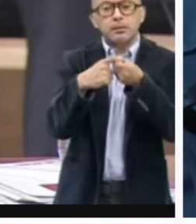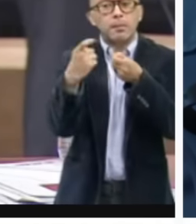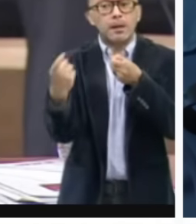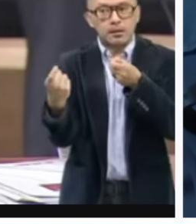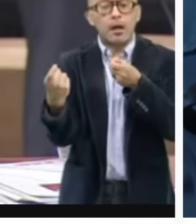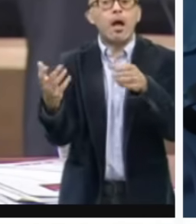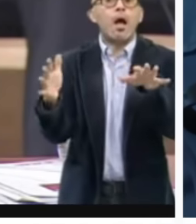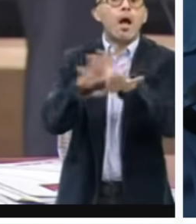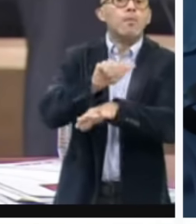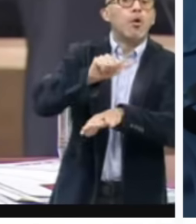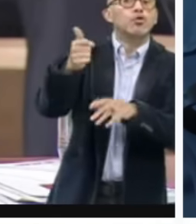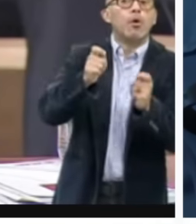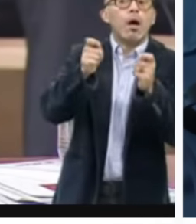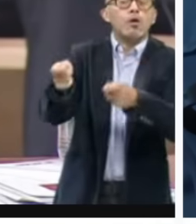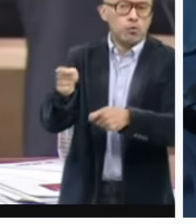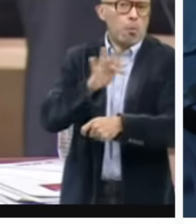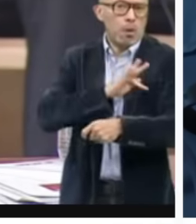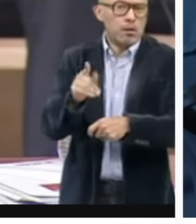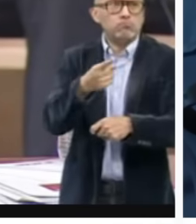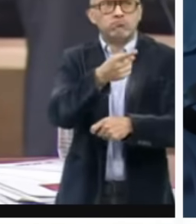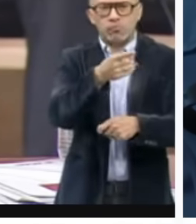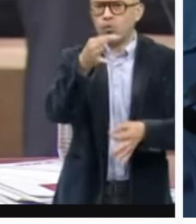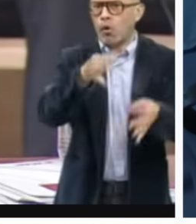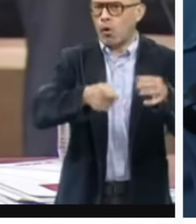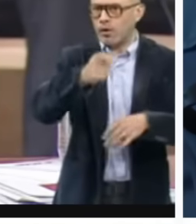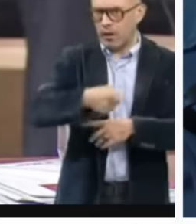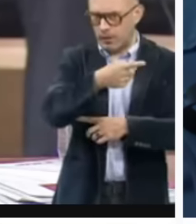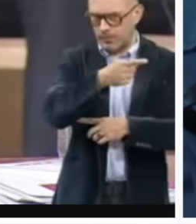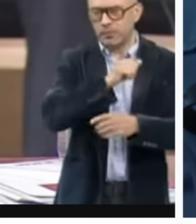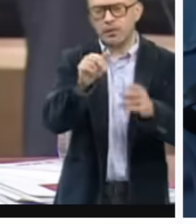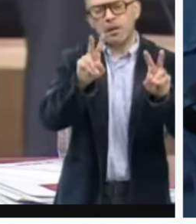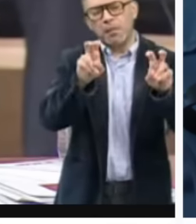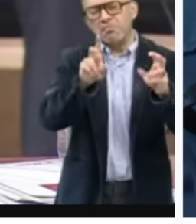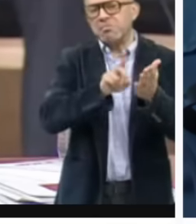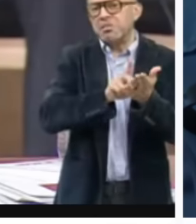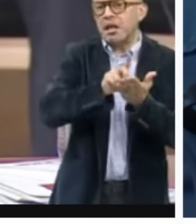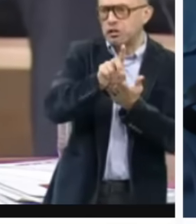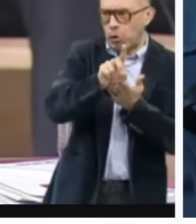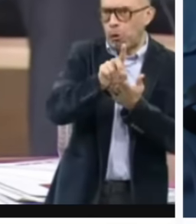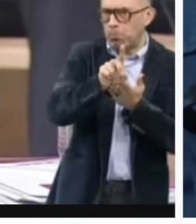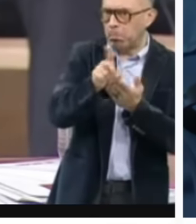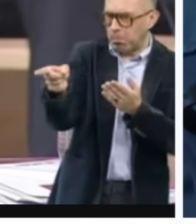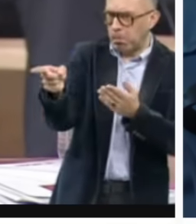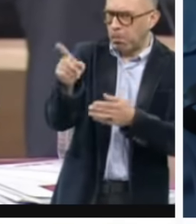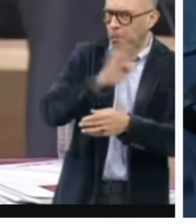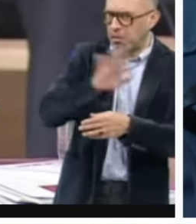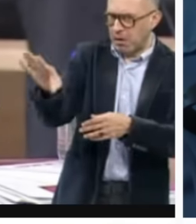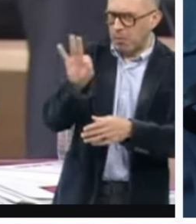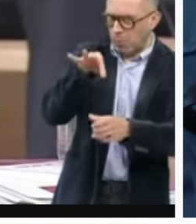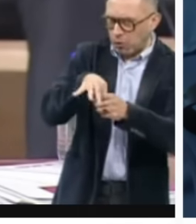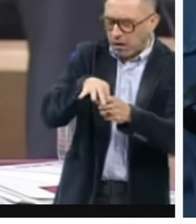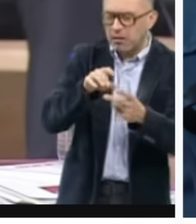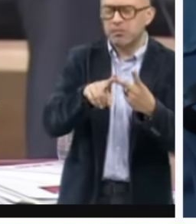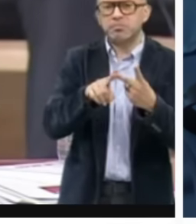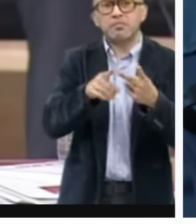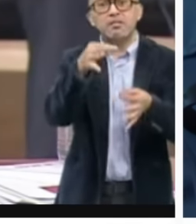popular. Lo tiene la Corte con el enfoque del derecho de ser votado, lo tiene el propio tribunal